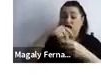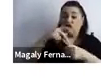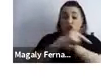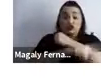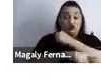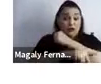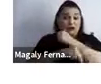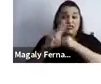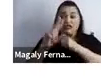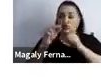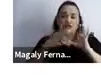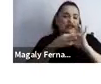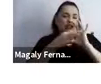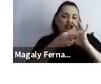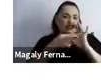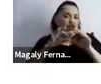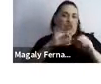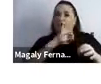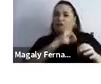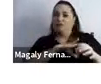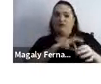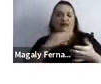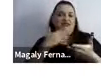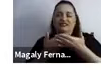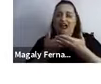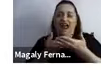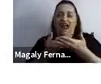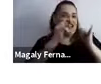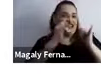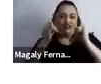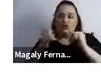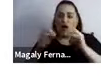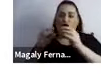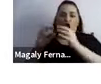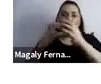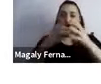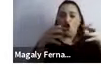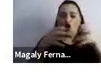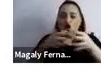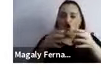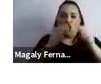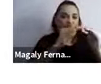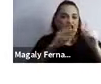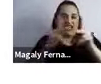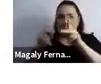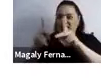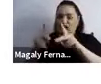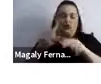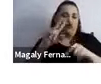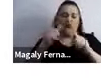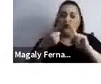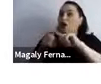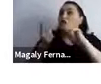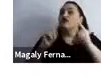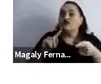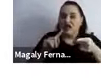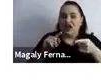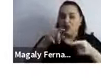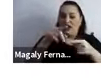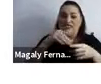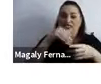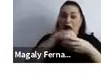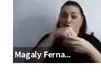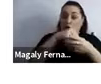con un bienestar individual y colectivo, ni con una aportación al bienestar. O sea, todo lo contrario, este acúmulo, como